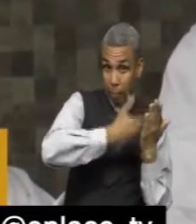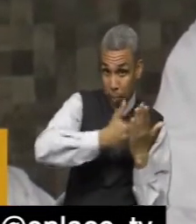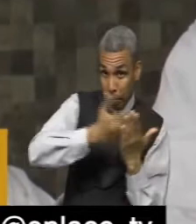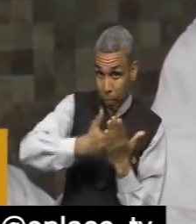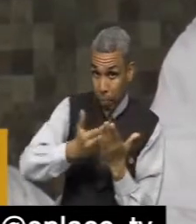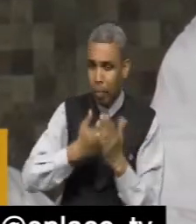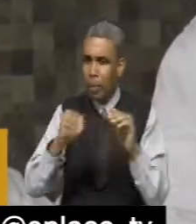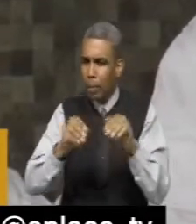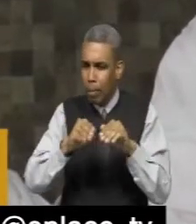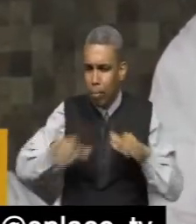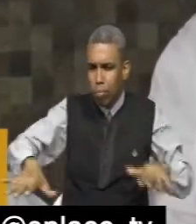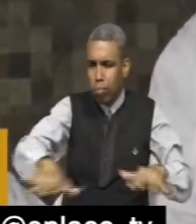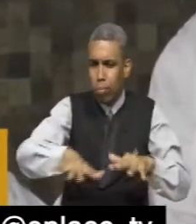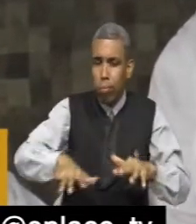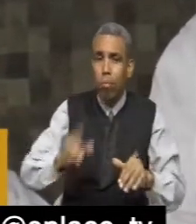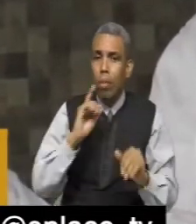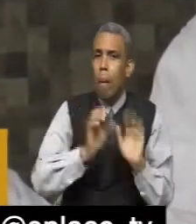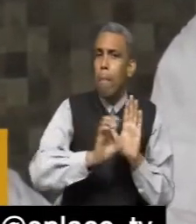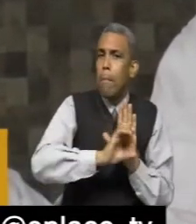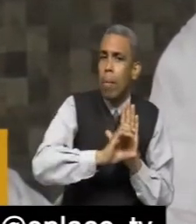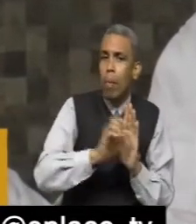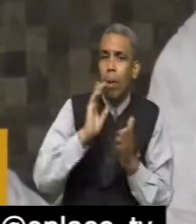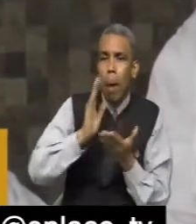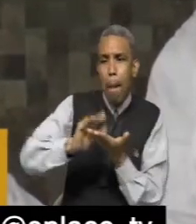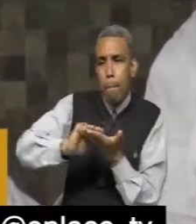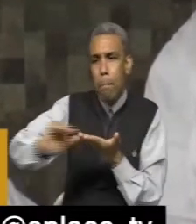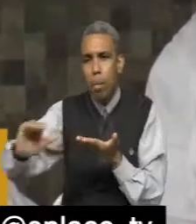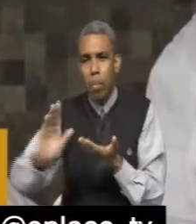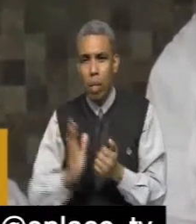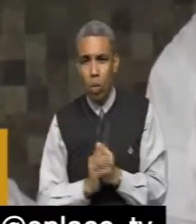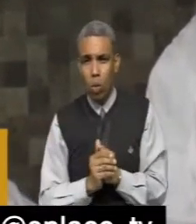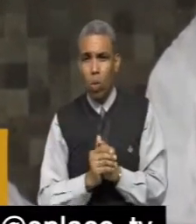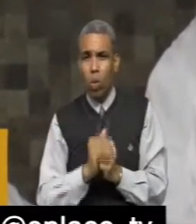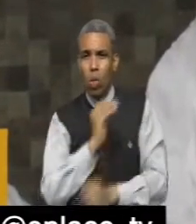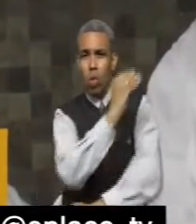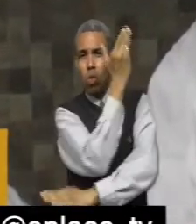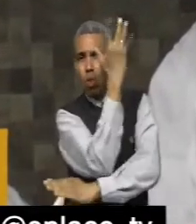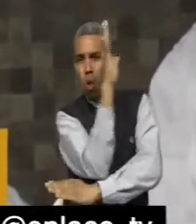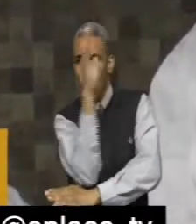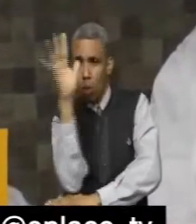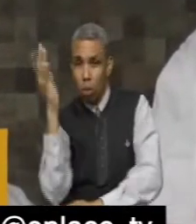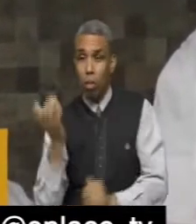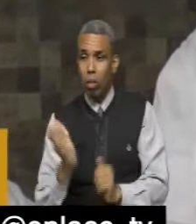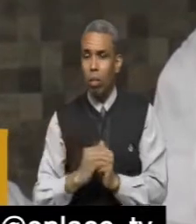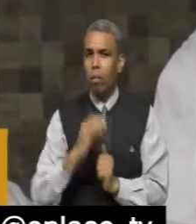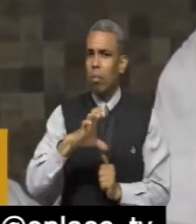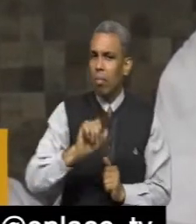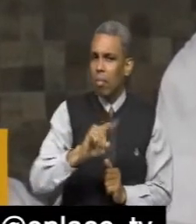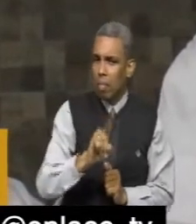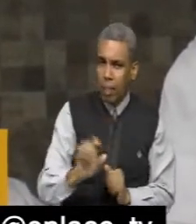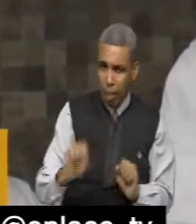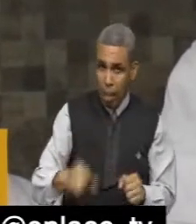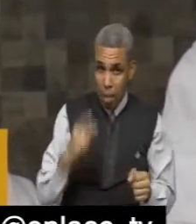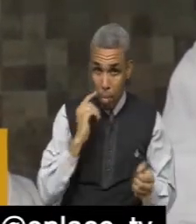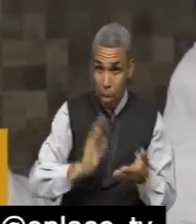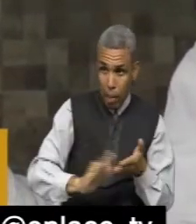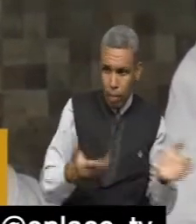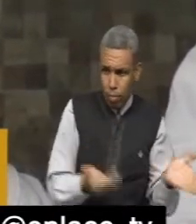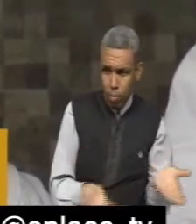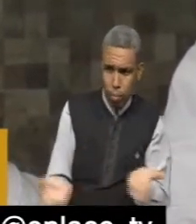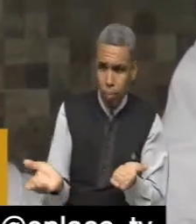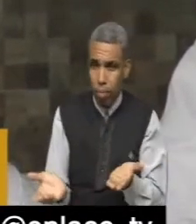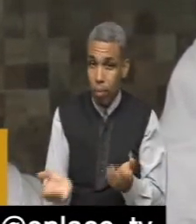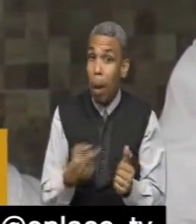ambientales, los debidos permisos de aprovechamiento forestal por parte tanto de la autoridad regional como de la autoridad ambiental nacional.